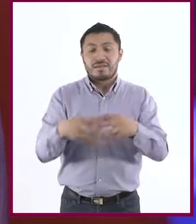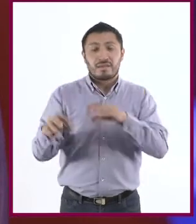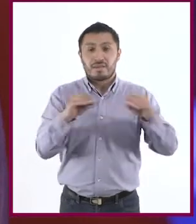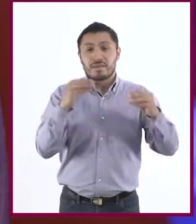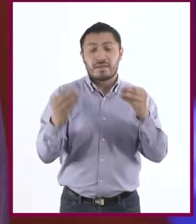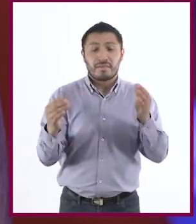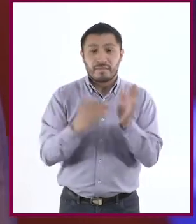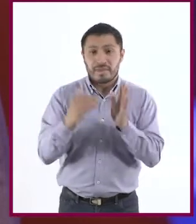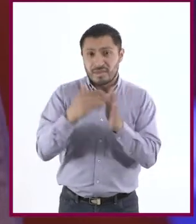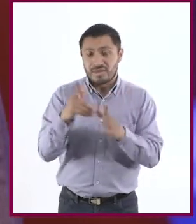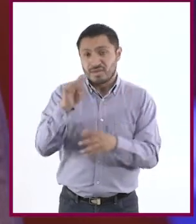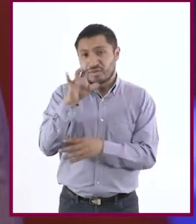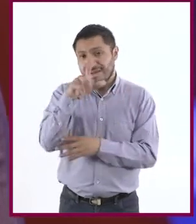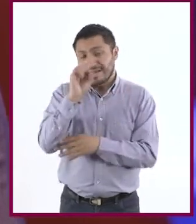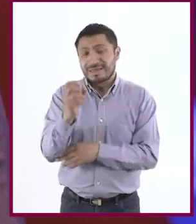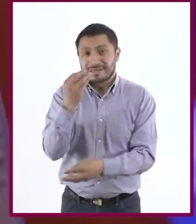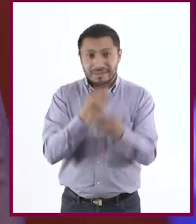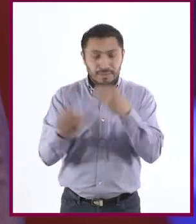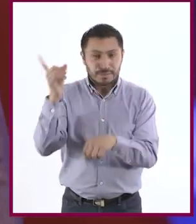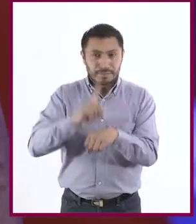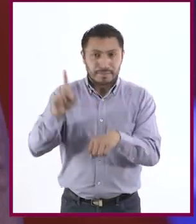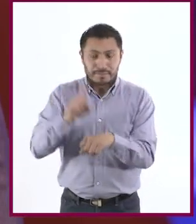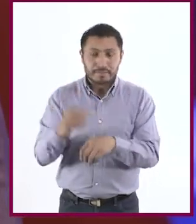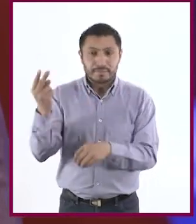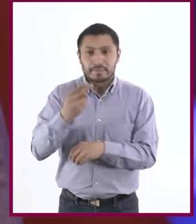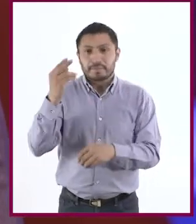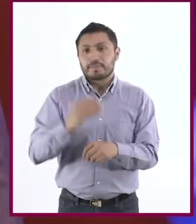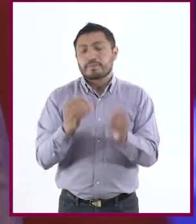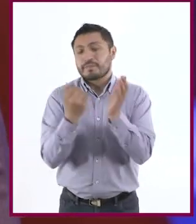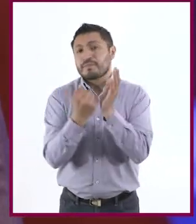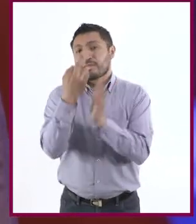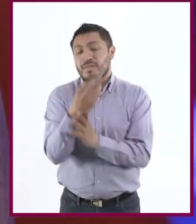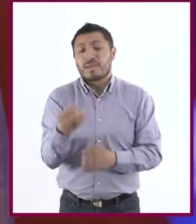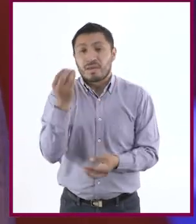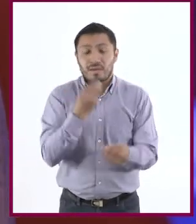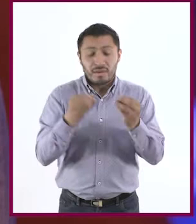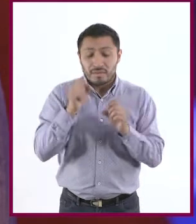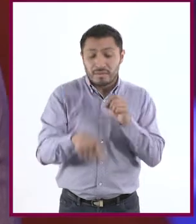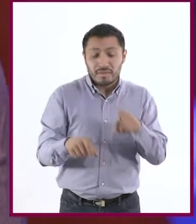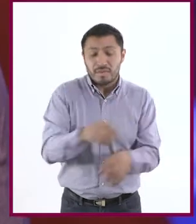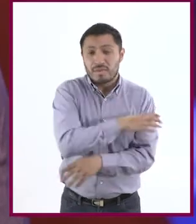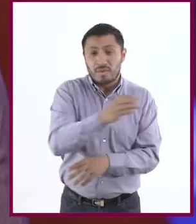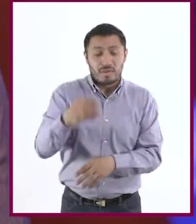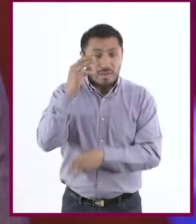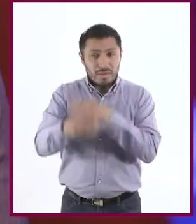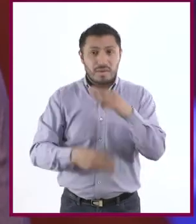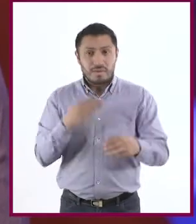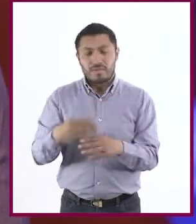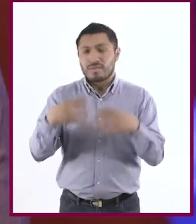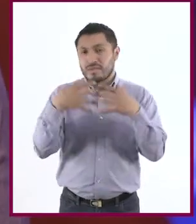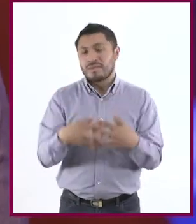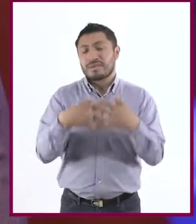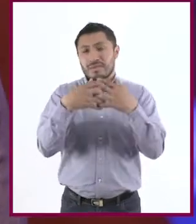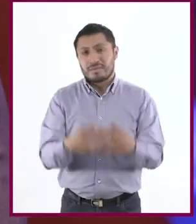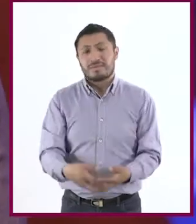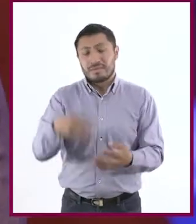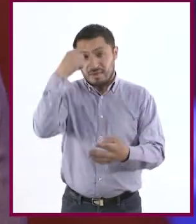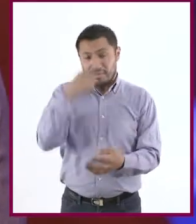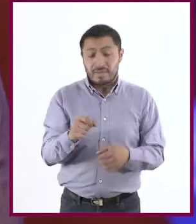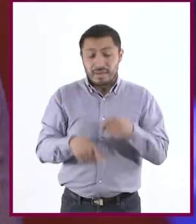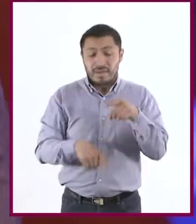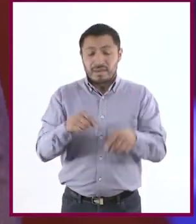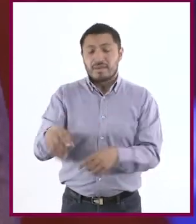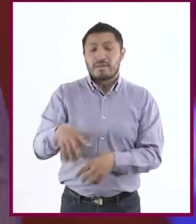millones de toneladas de alimentos diariamente y que requiere de la maximización de cultivos en todo el mundo. Esta industria no solo se dedica a la